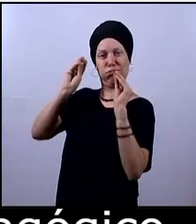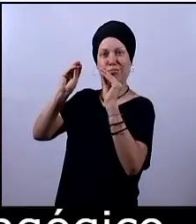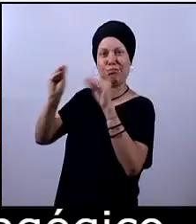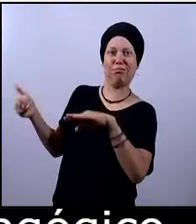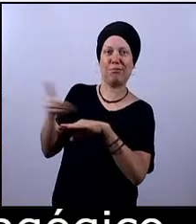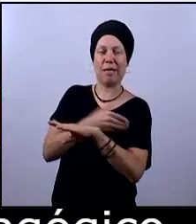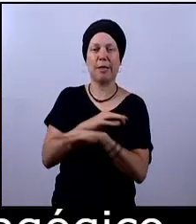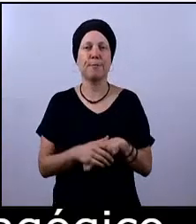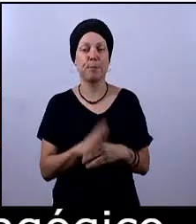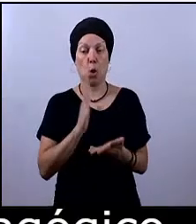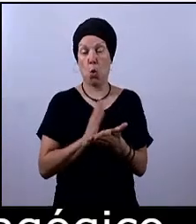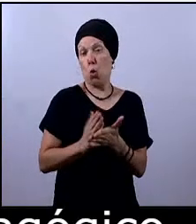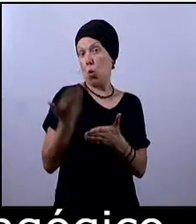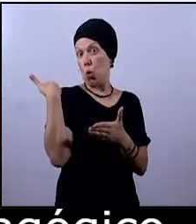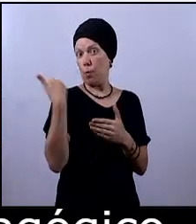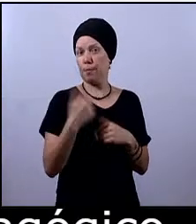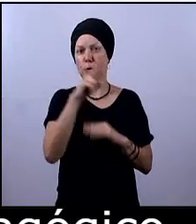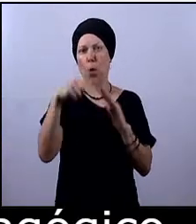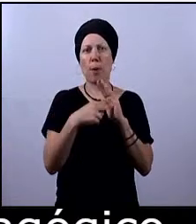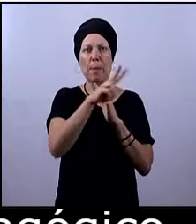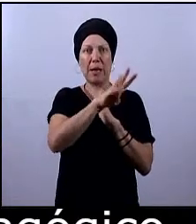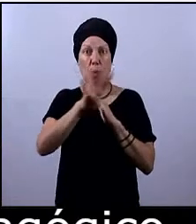Durante el pasado curso, el curso